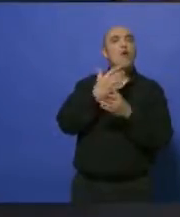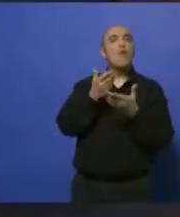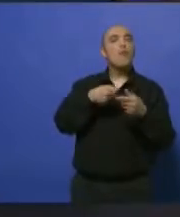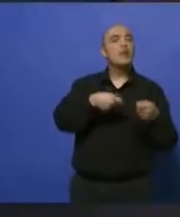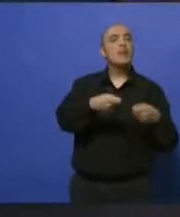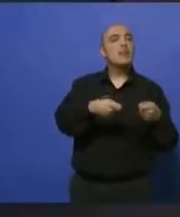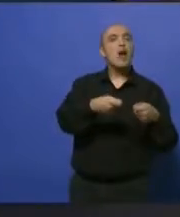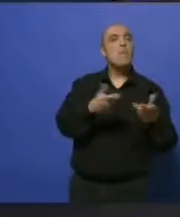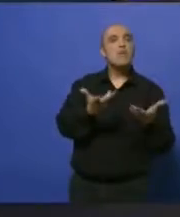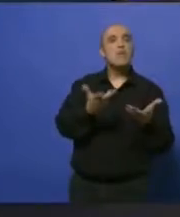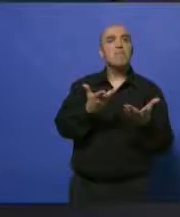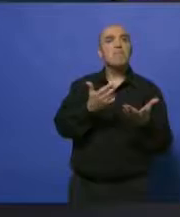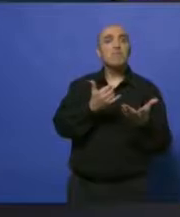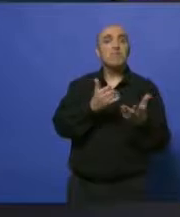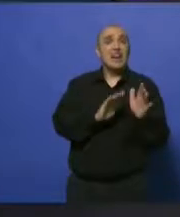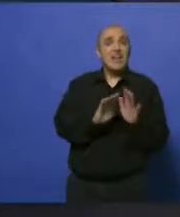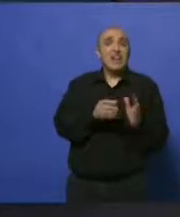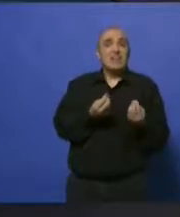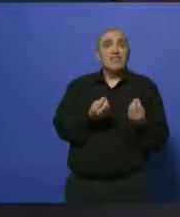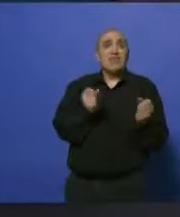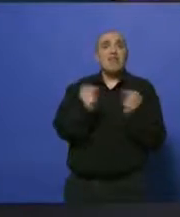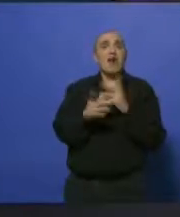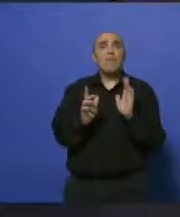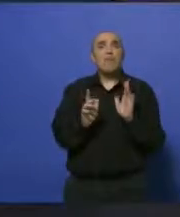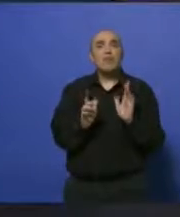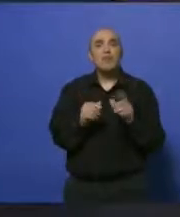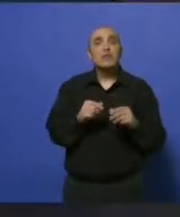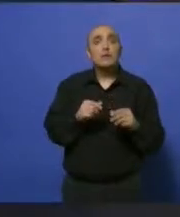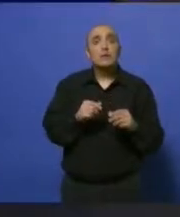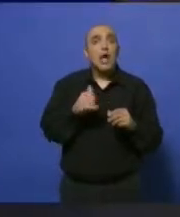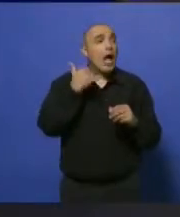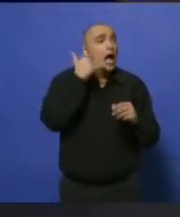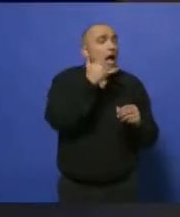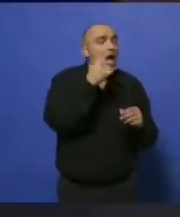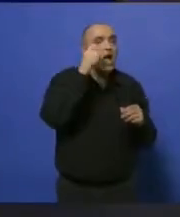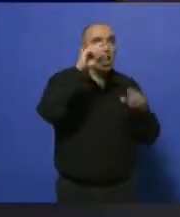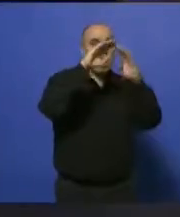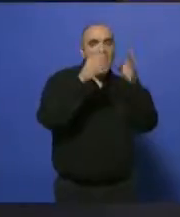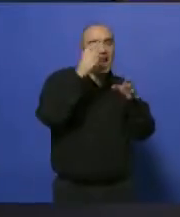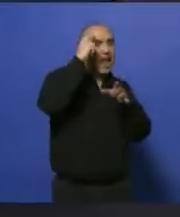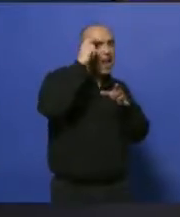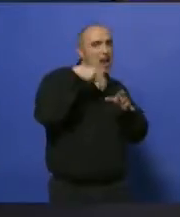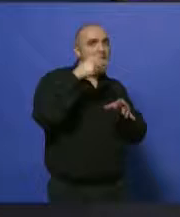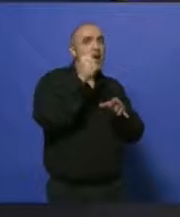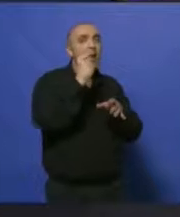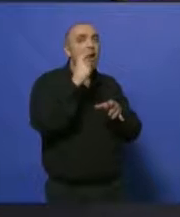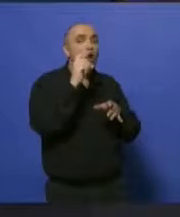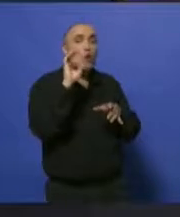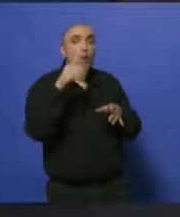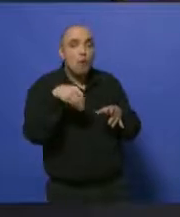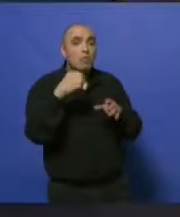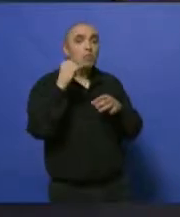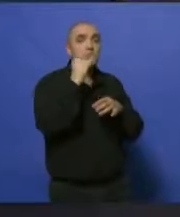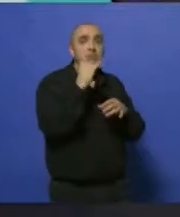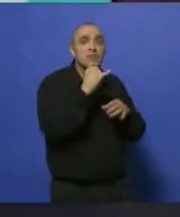rápido, pero queda poco tiempo para hacerlo. Y lo que está avisando el ENACOM es que son muy pocas las líneas en comparación con las que deben registrarse que